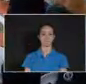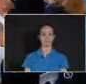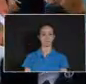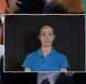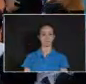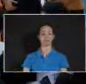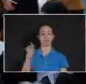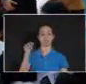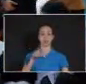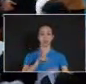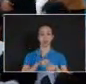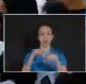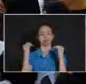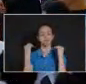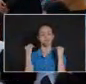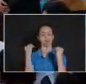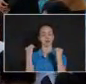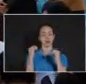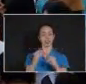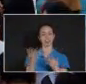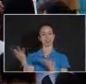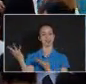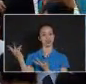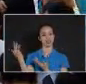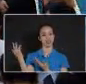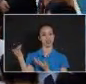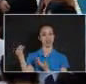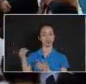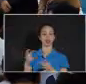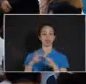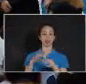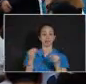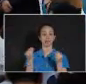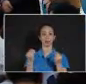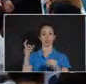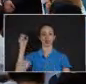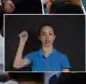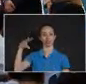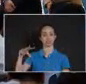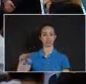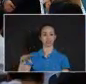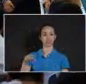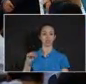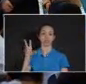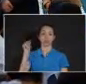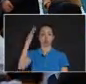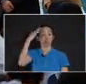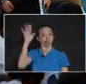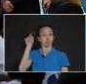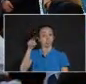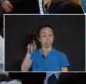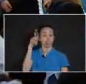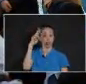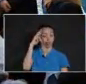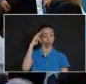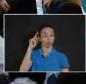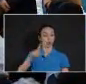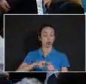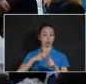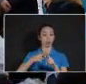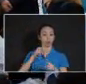Este es un momento muy esperado, de mucha bendición. No sé si usted se acuerda cuando fue ese